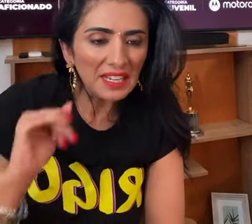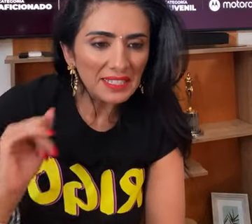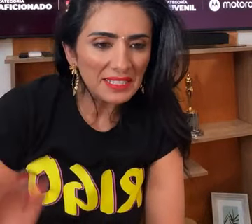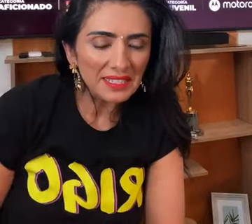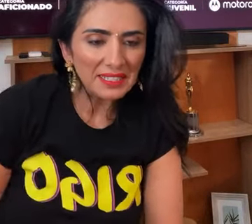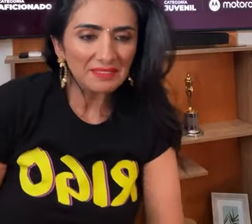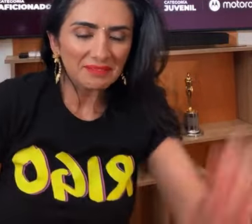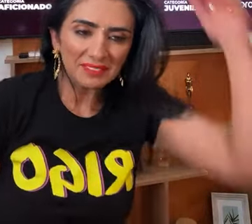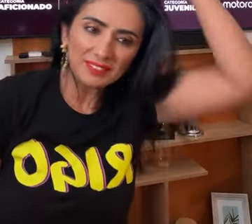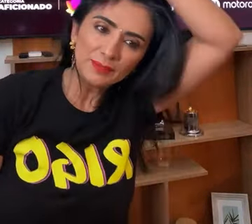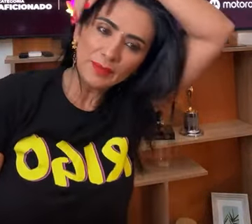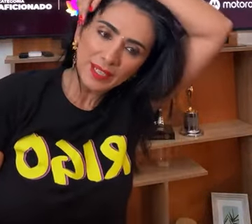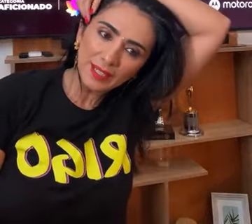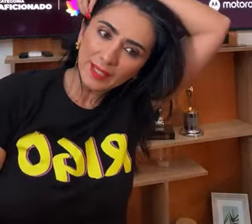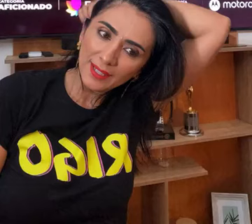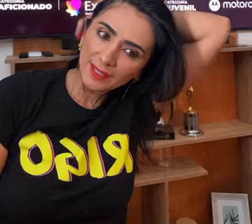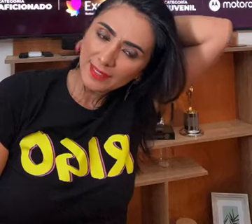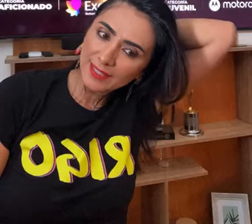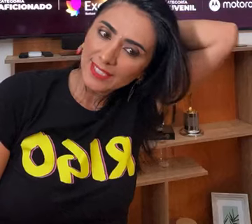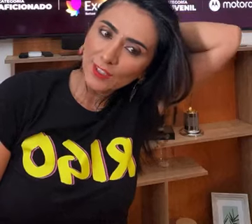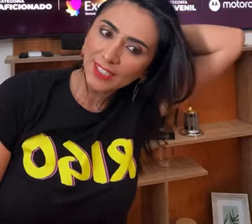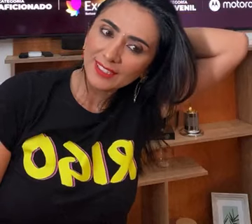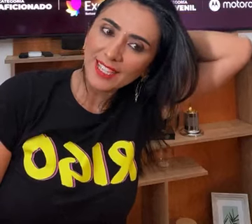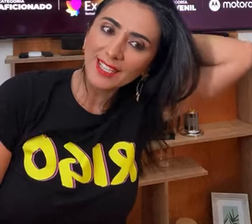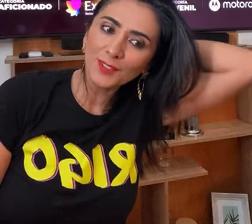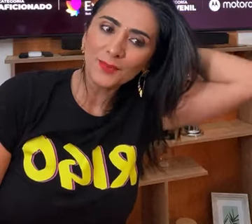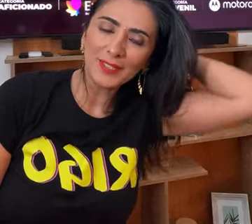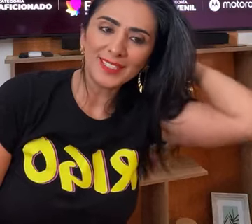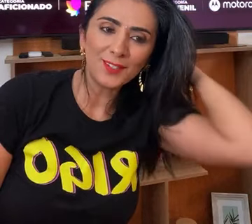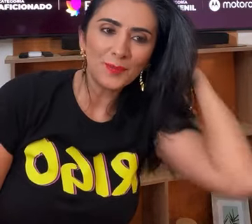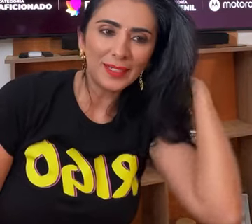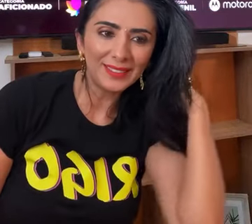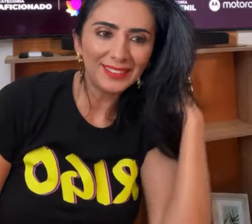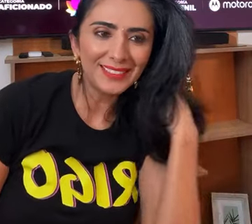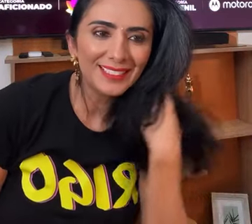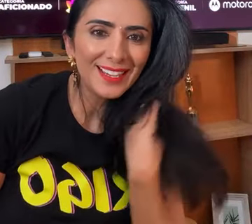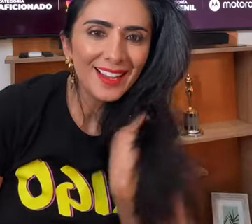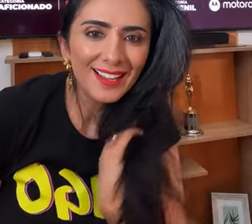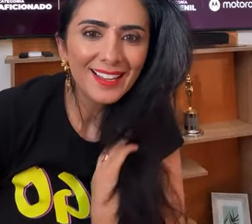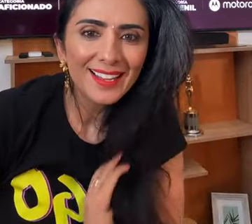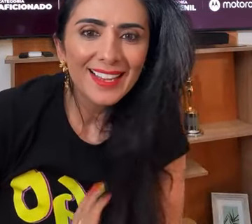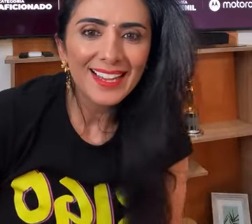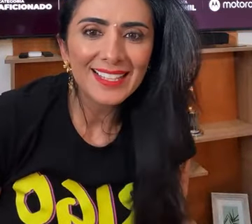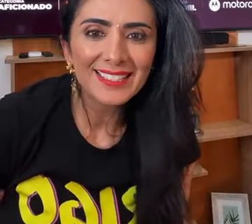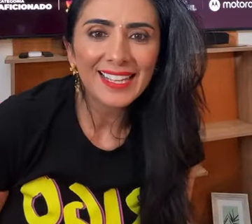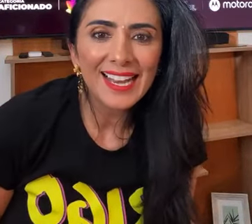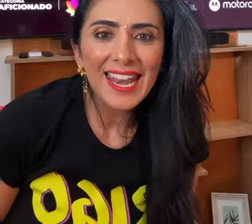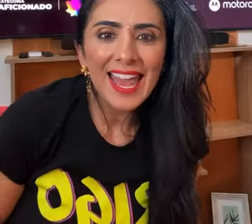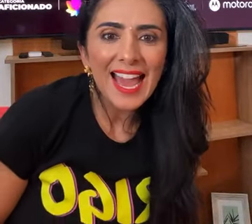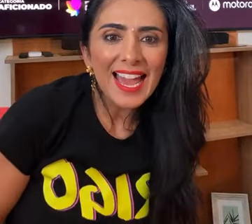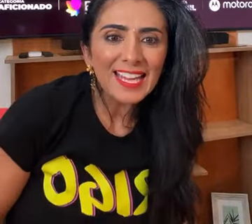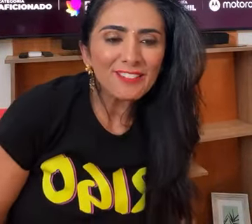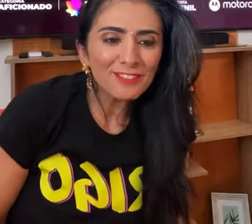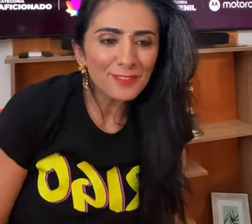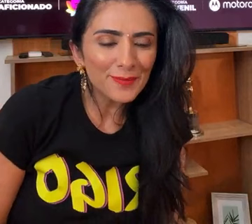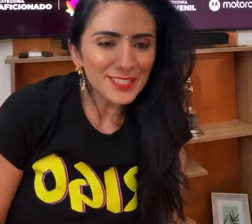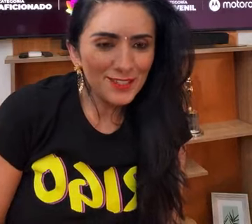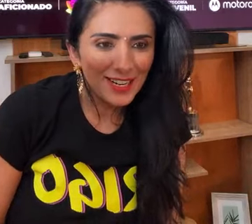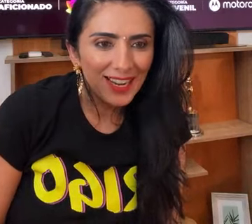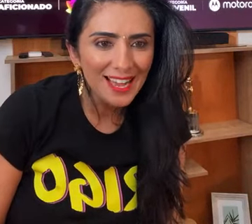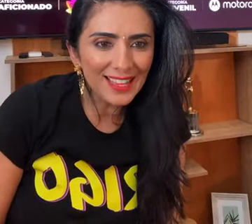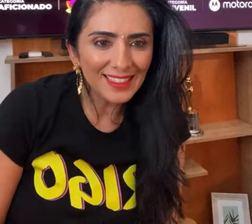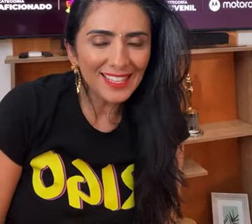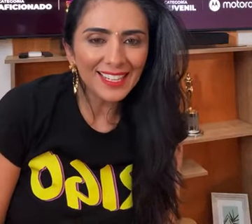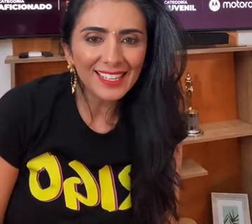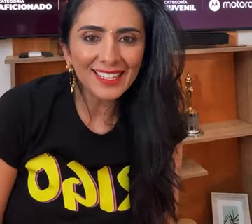voy a hablarles así para que se vayan conectando, empiecen a compartir ya este live. Un